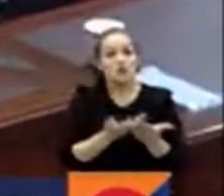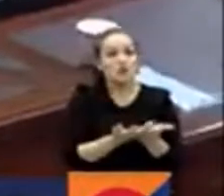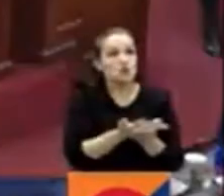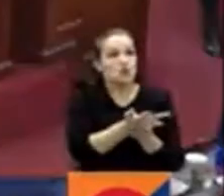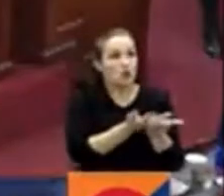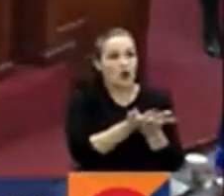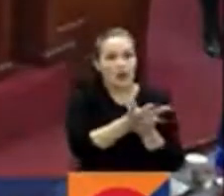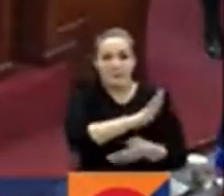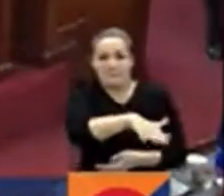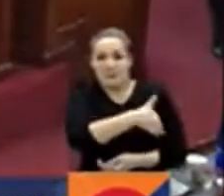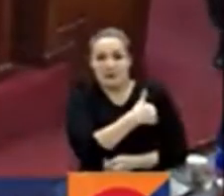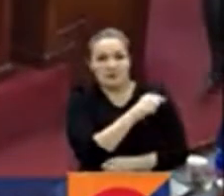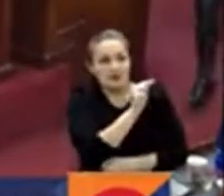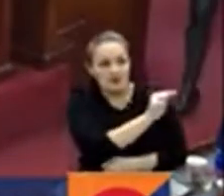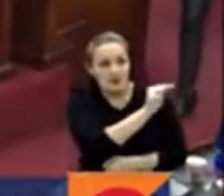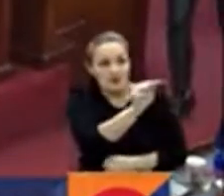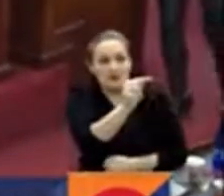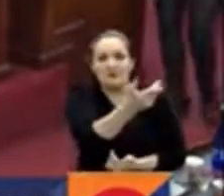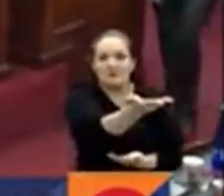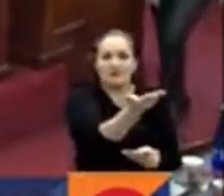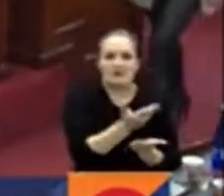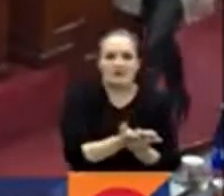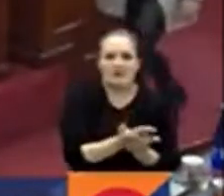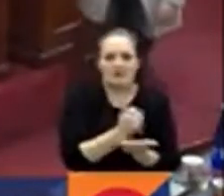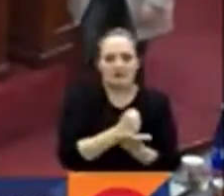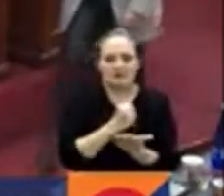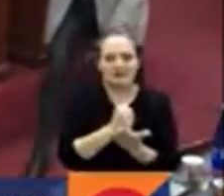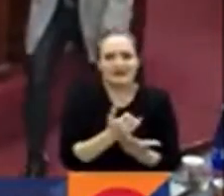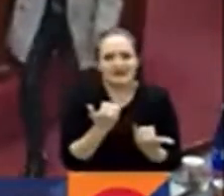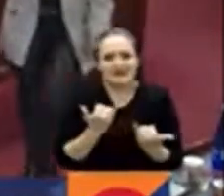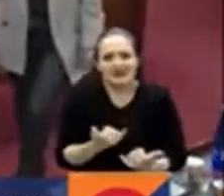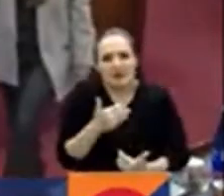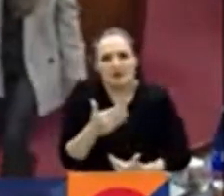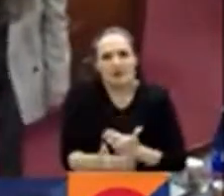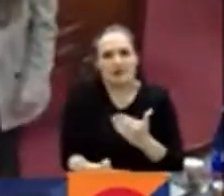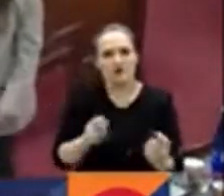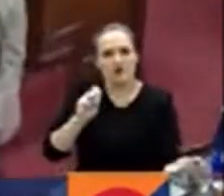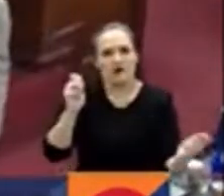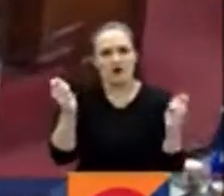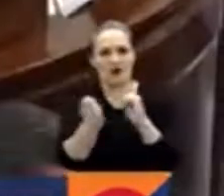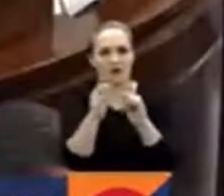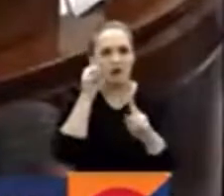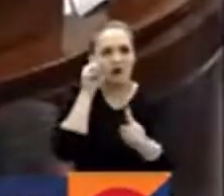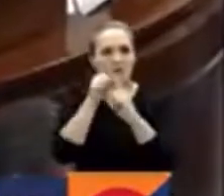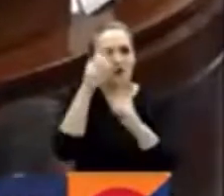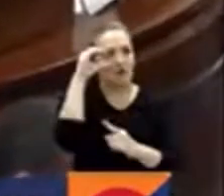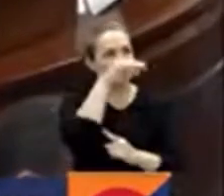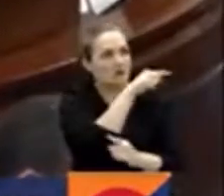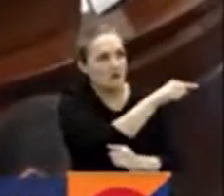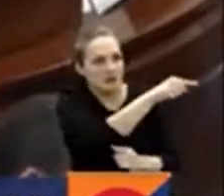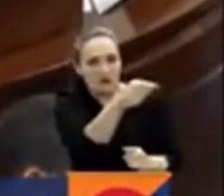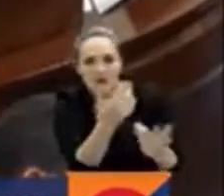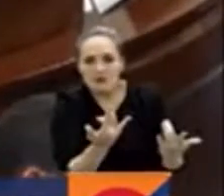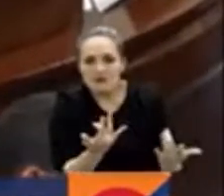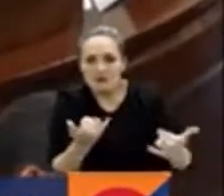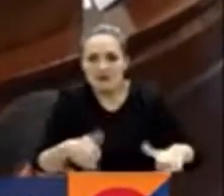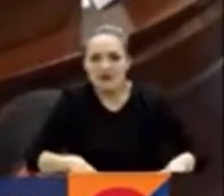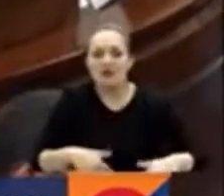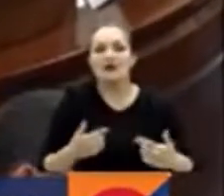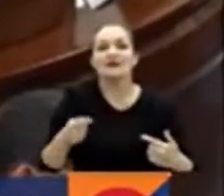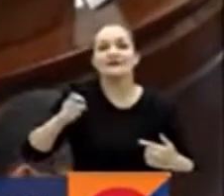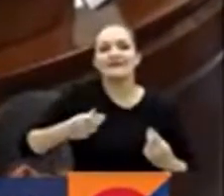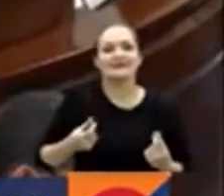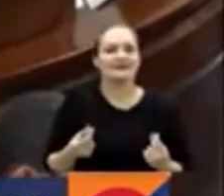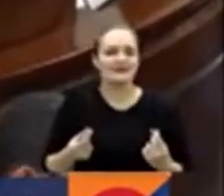sugerencia a los ministros para que radiquen los proyectos relacionados con la agenda del cambio del presidente y sus carteras. Para Barreras es